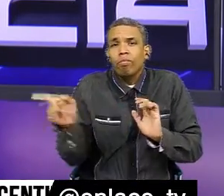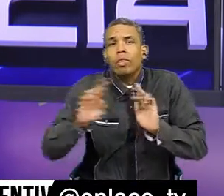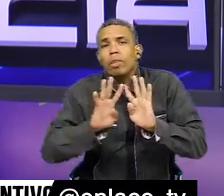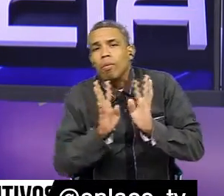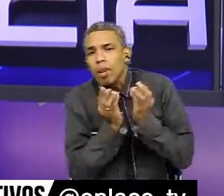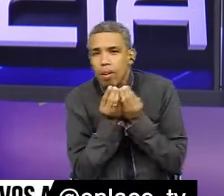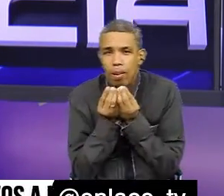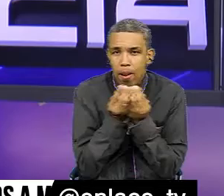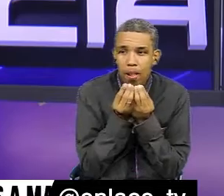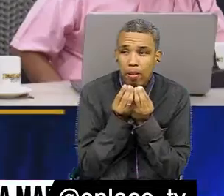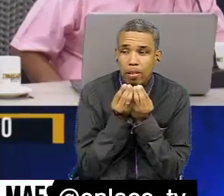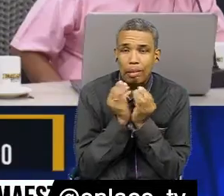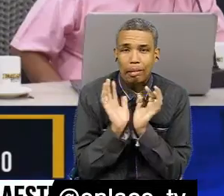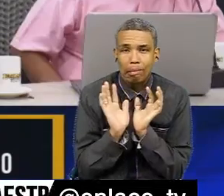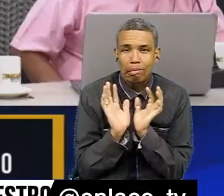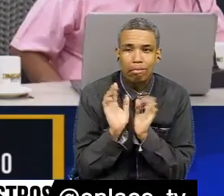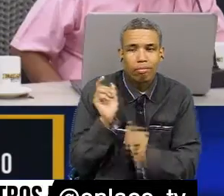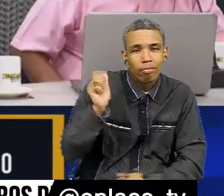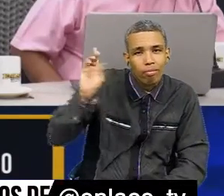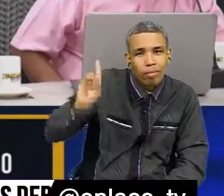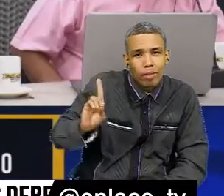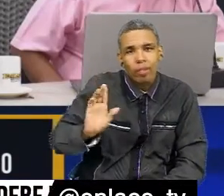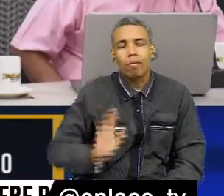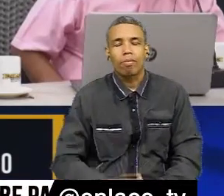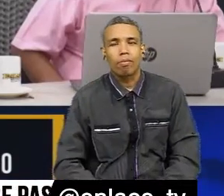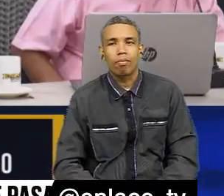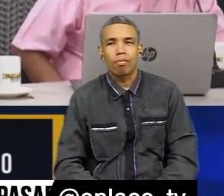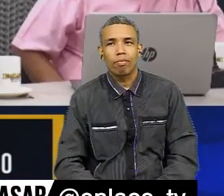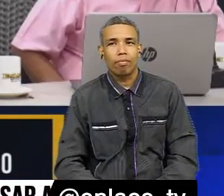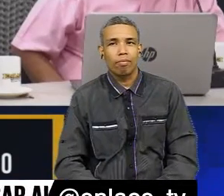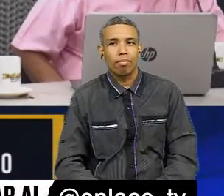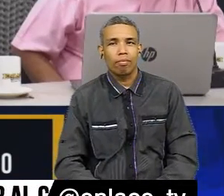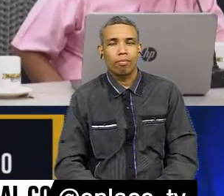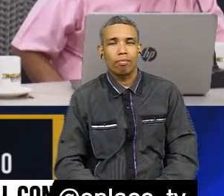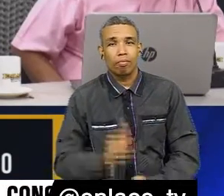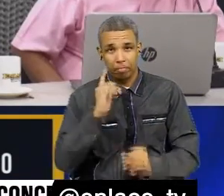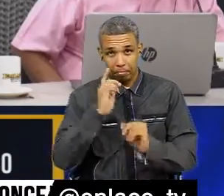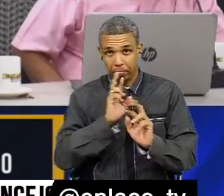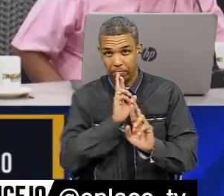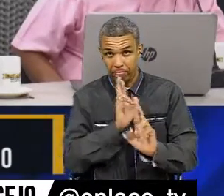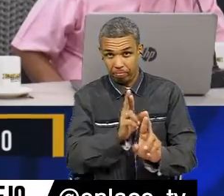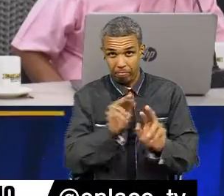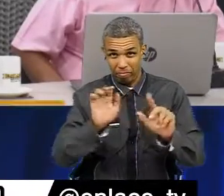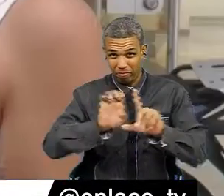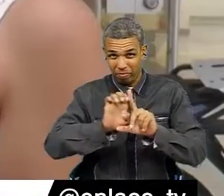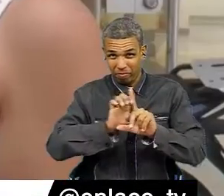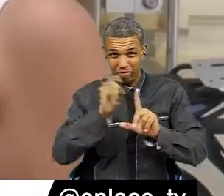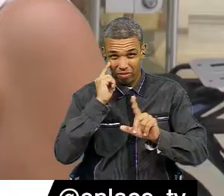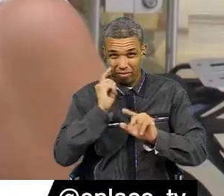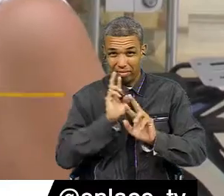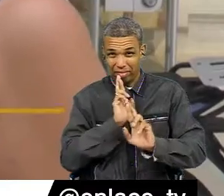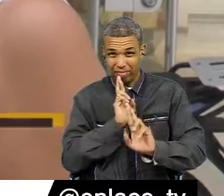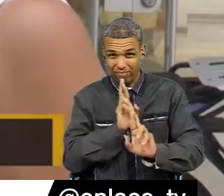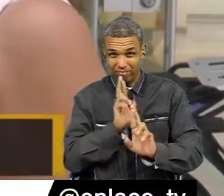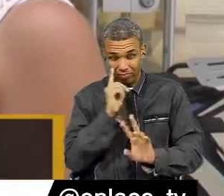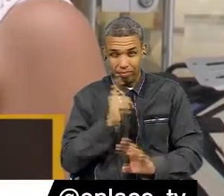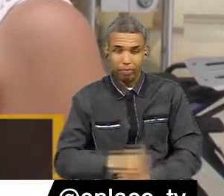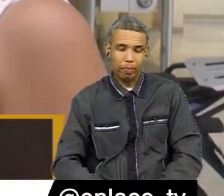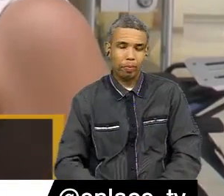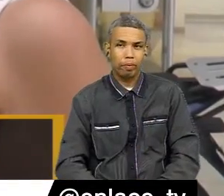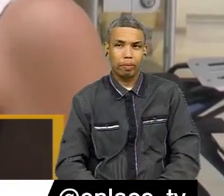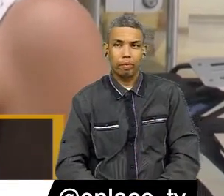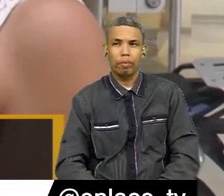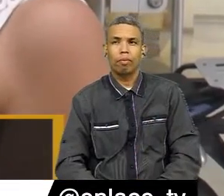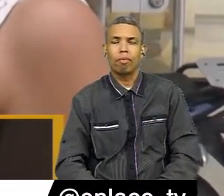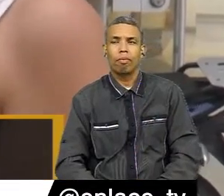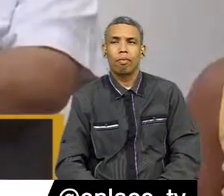Municipal. Yesenia Jaraba, secretaria de Educación de Barranca Bermeja, ha respondido a través de Enlace Radio, de Enlace Televisión, al reclamo de docentes de los colegios